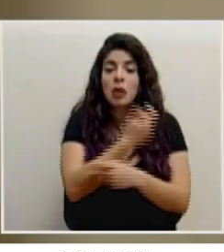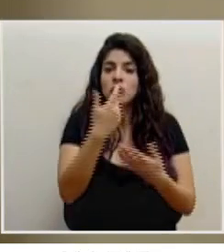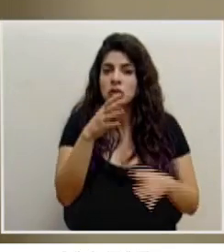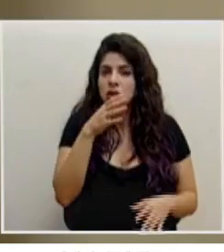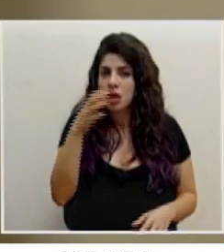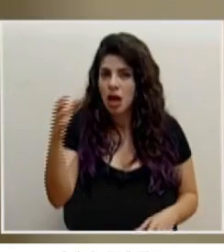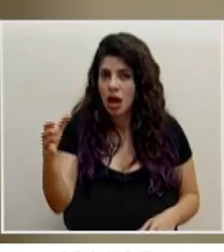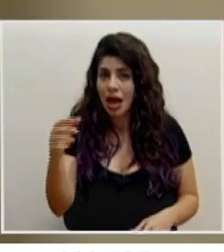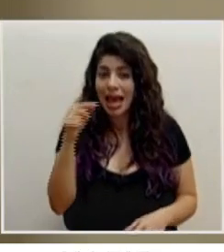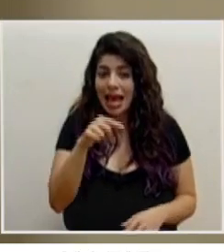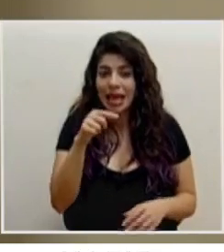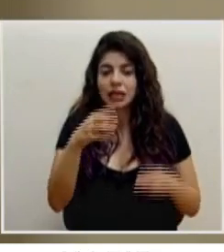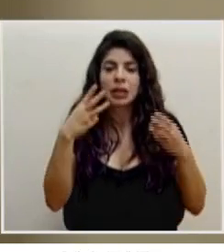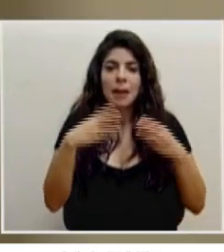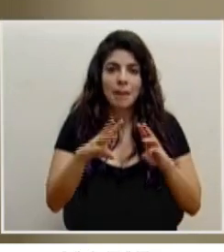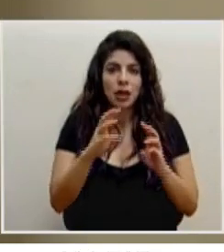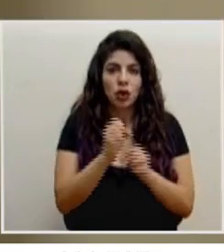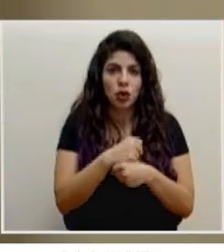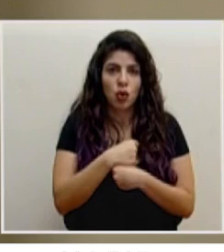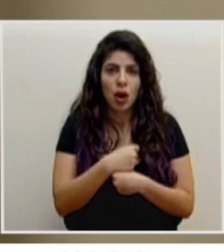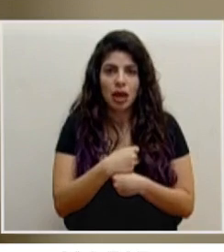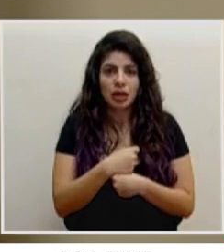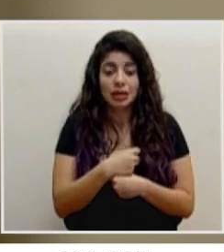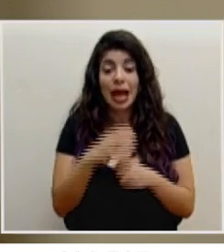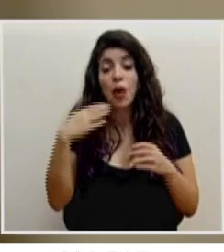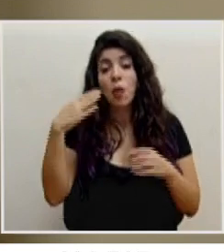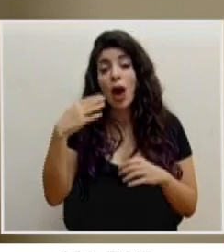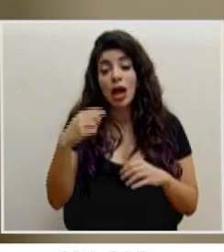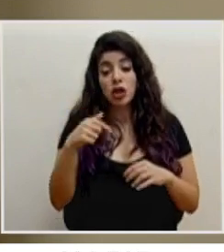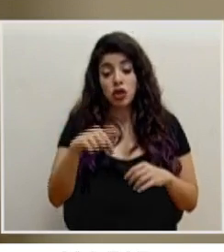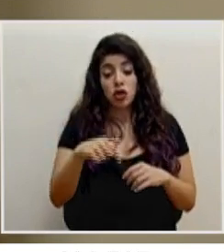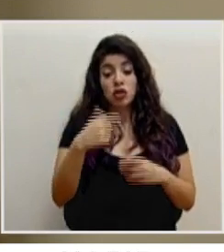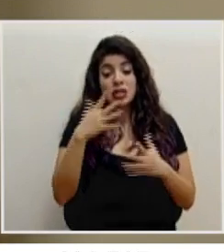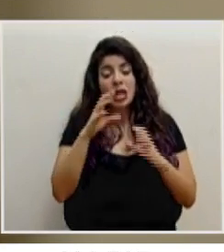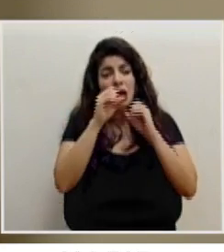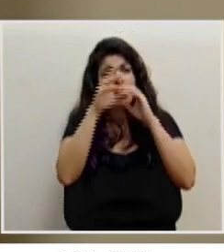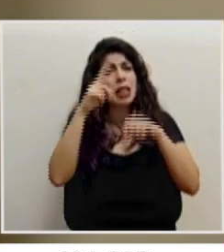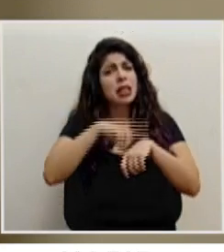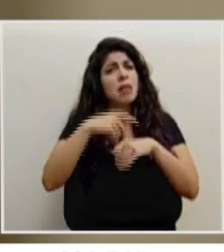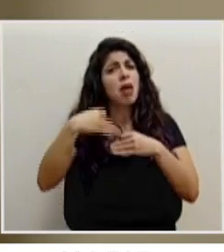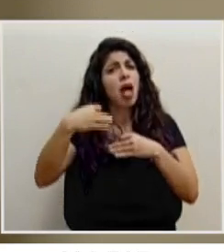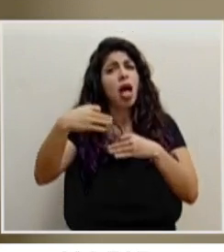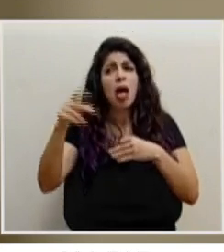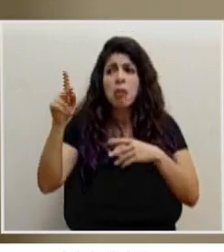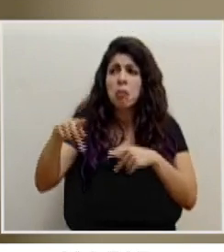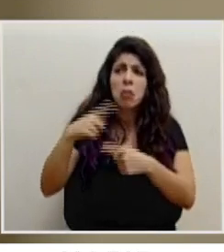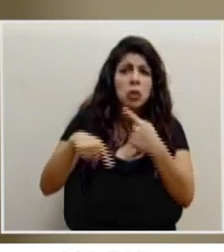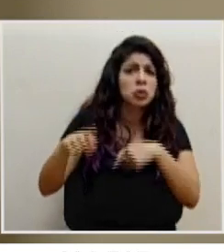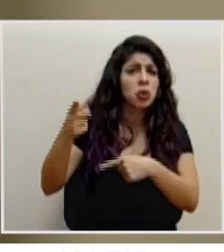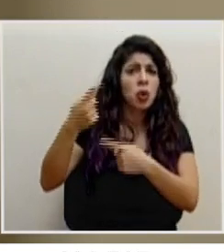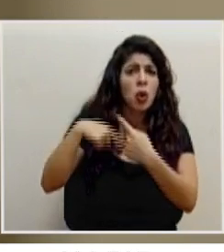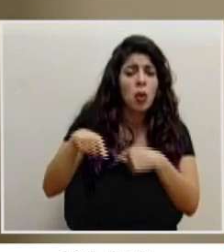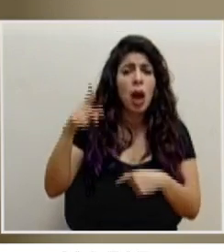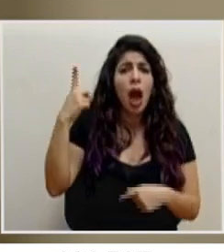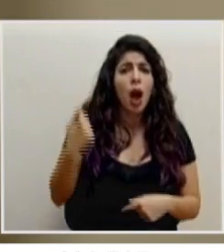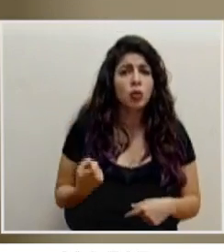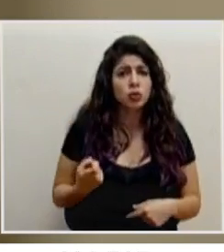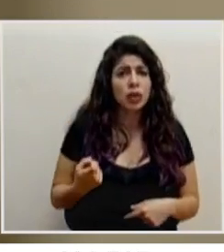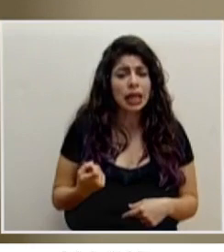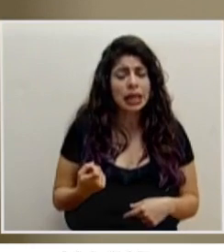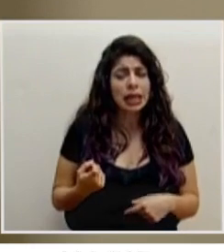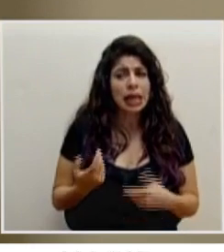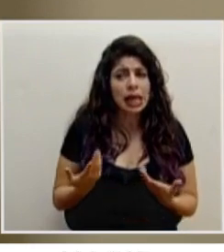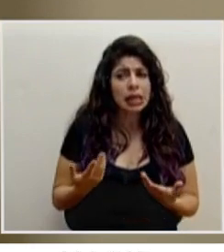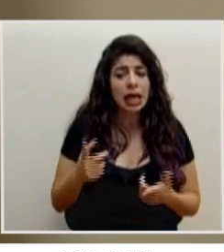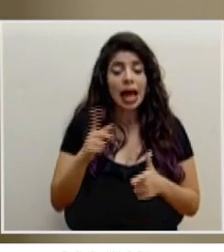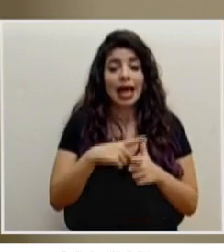es usualmente el mecanismo que se genera cuando ya se visualiza que pasa el tiempo y la persona no llega y se visualiza su ausentismo. Entonces